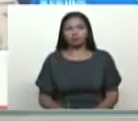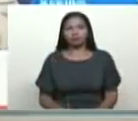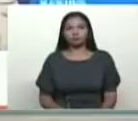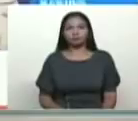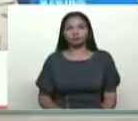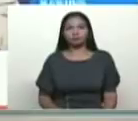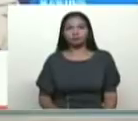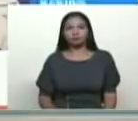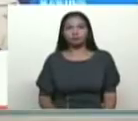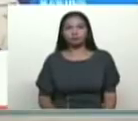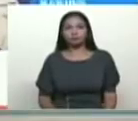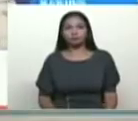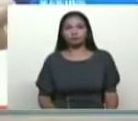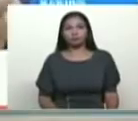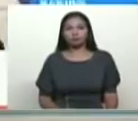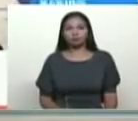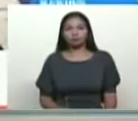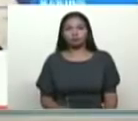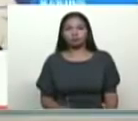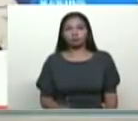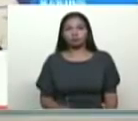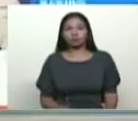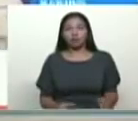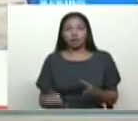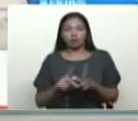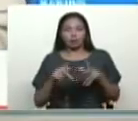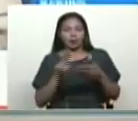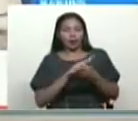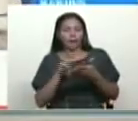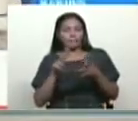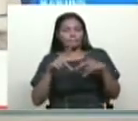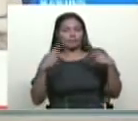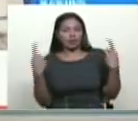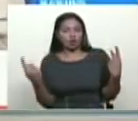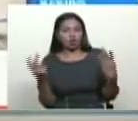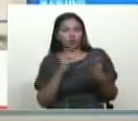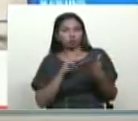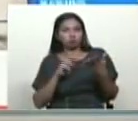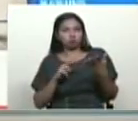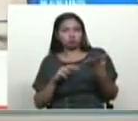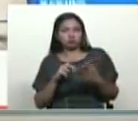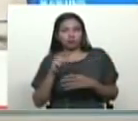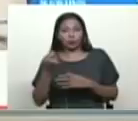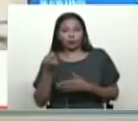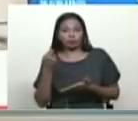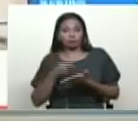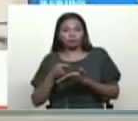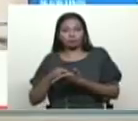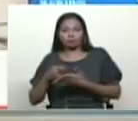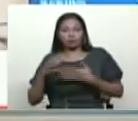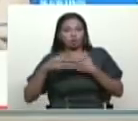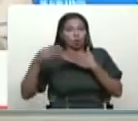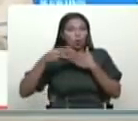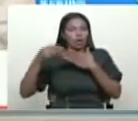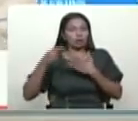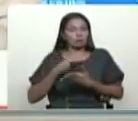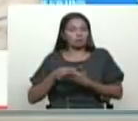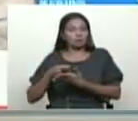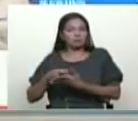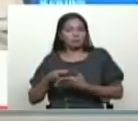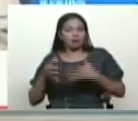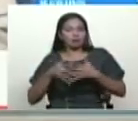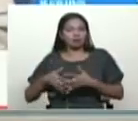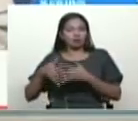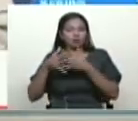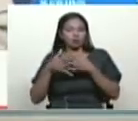Y escriben en los periódicos todos los días como que vivieran aquí. Eso sí, por detrás los dólares. Los dólares del imperio.